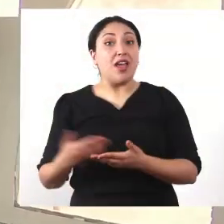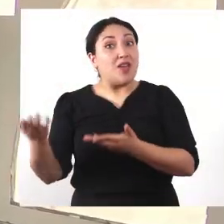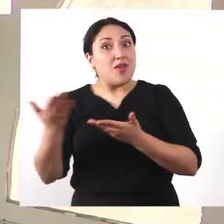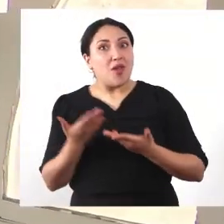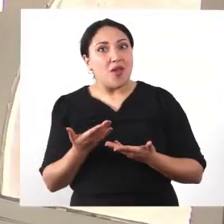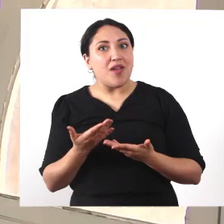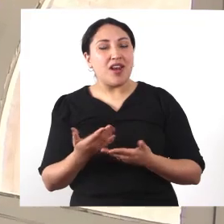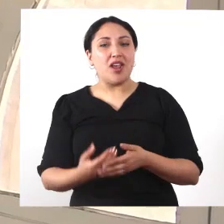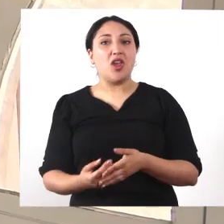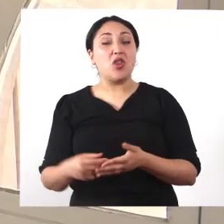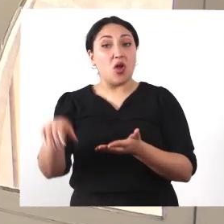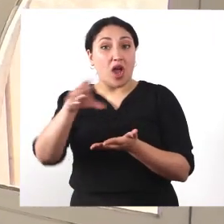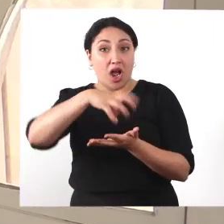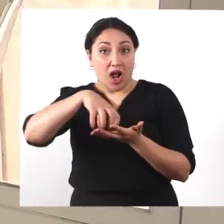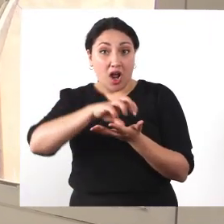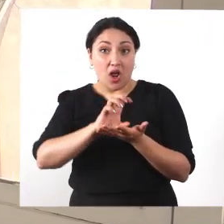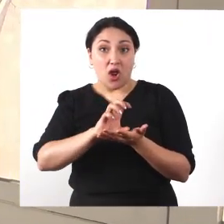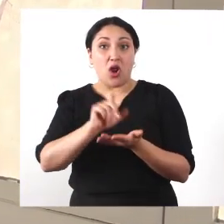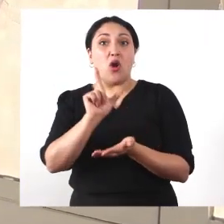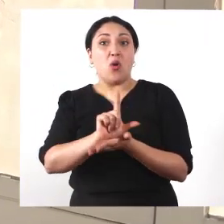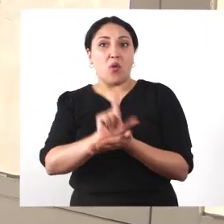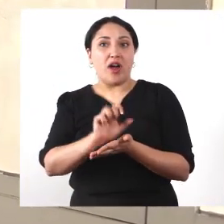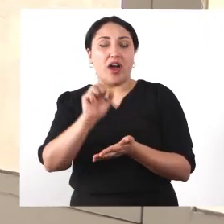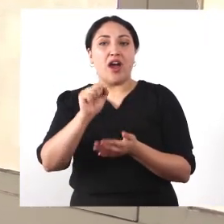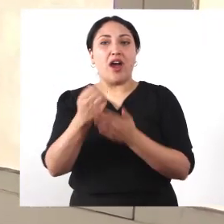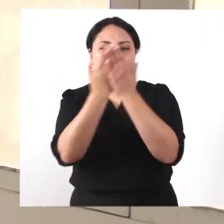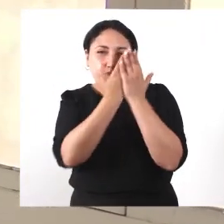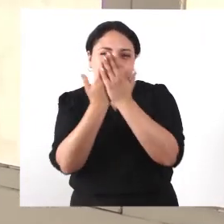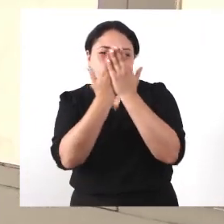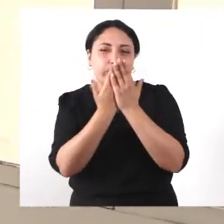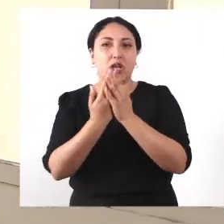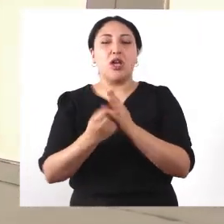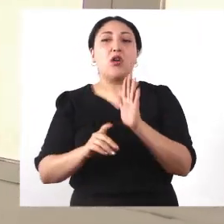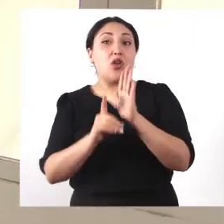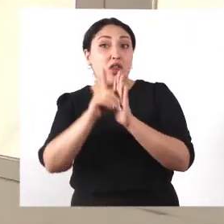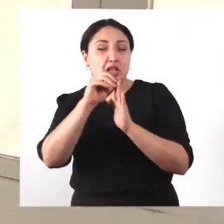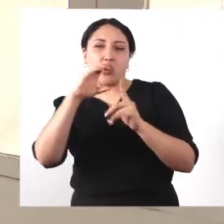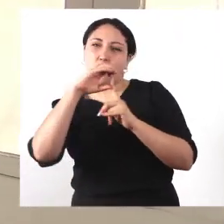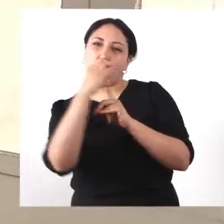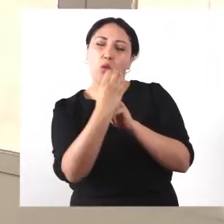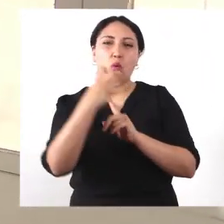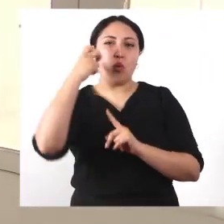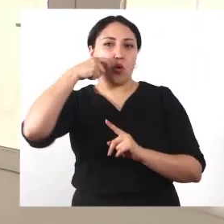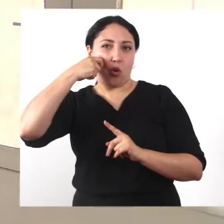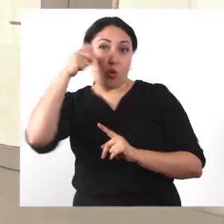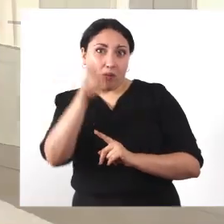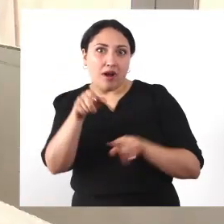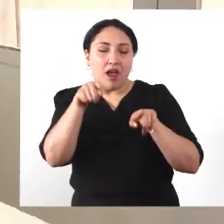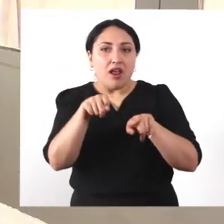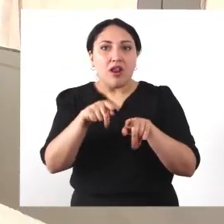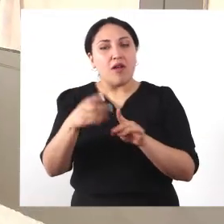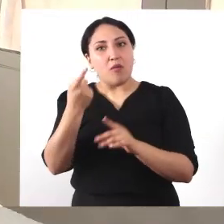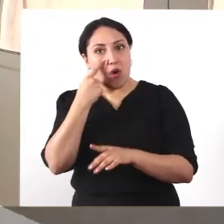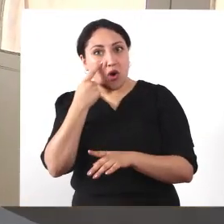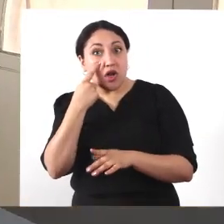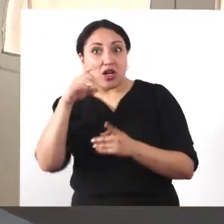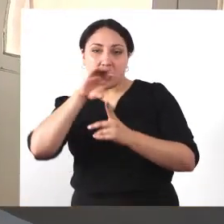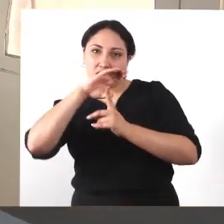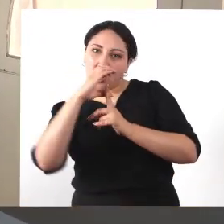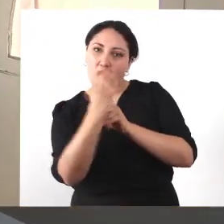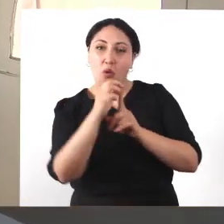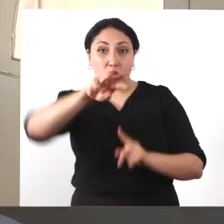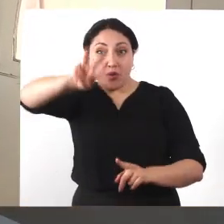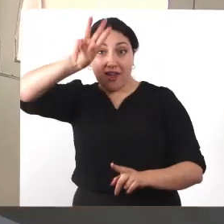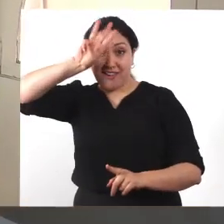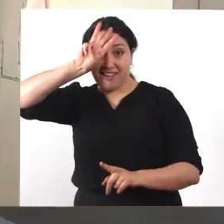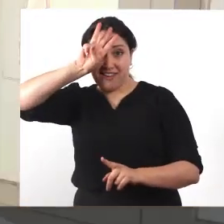Les doy la bienvenida al área de antropología. Y hoy vamos a hablar de un objeto muy interesante, que es de la cultura inca.